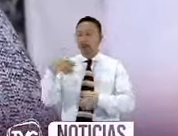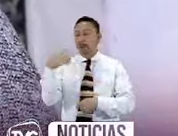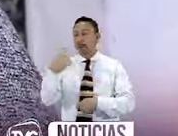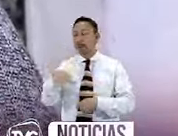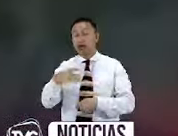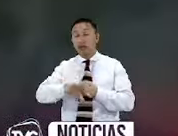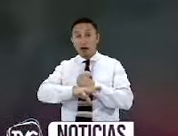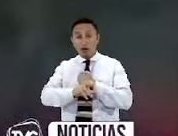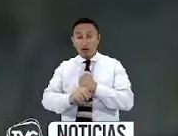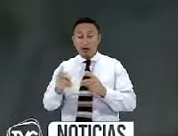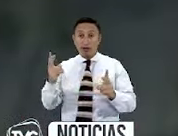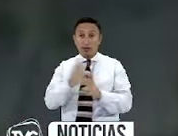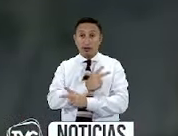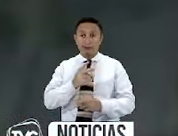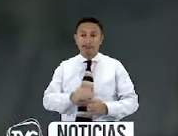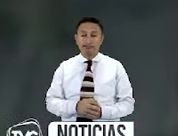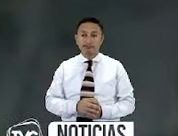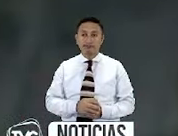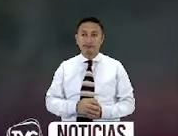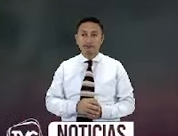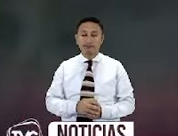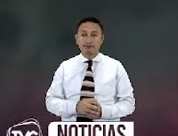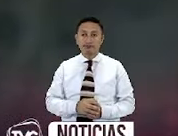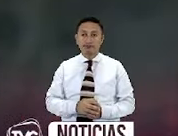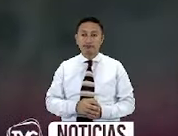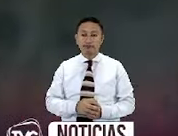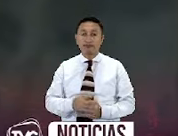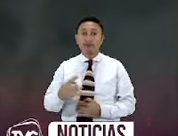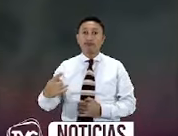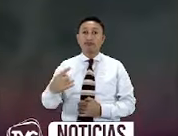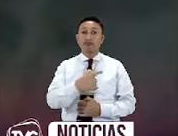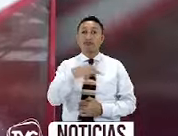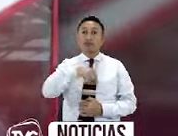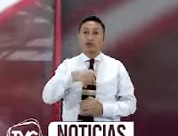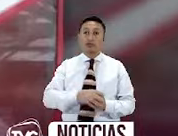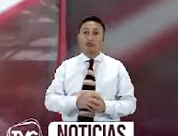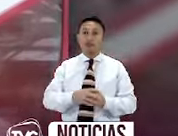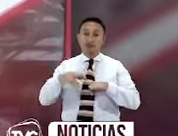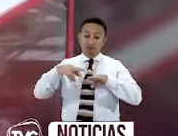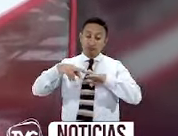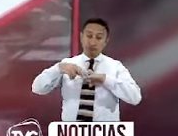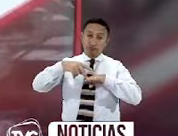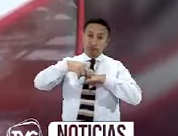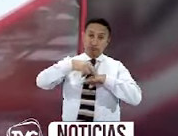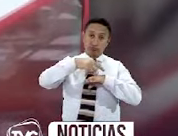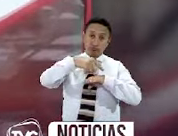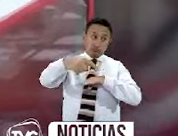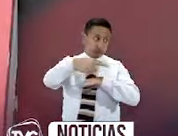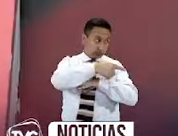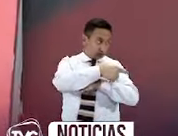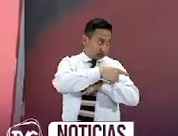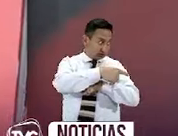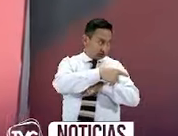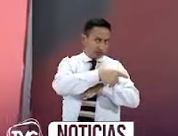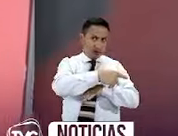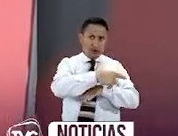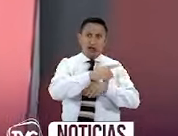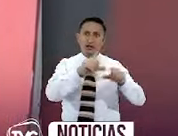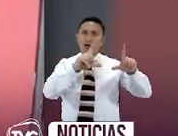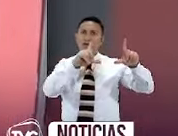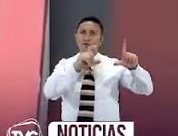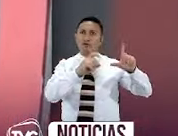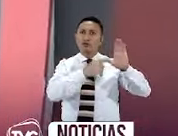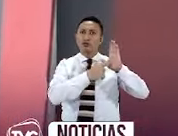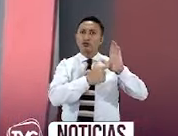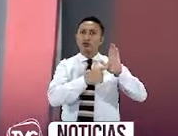delincuencia. Hasta ahí eran intentos. Al cruzar la calle está esta comerciante. Nos muestra varias fotografías. Le